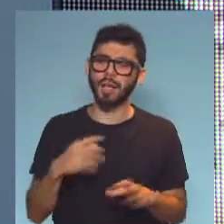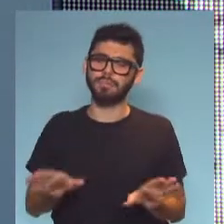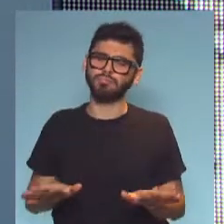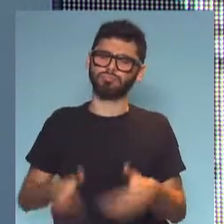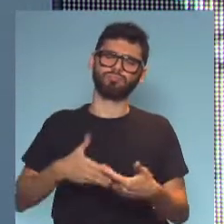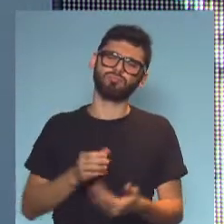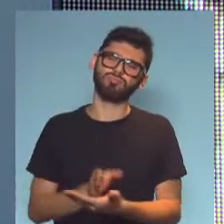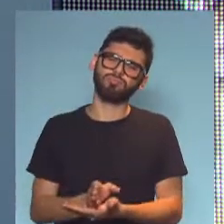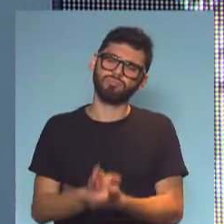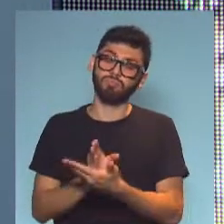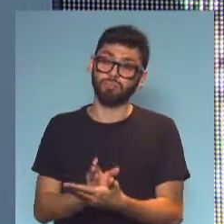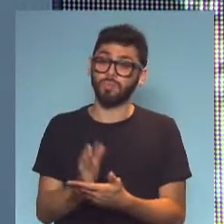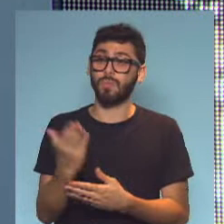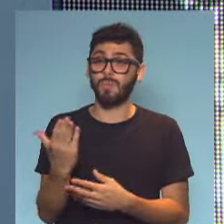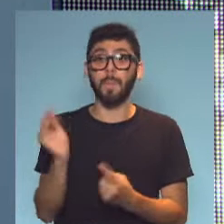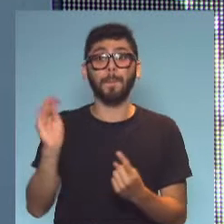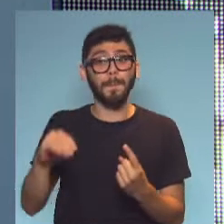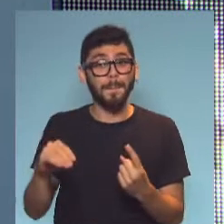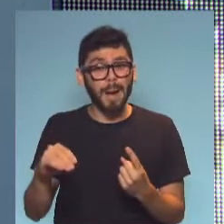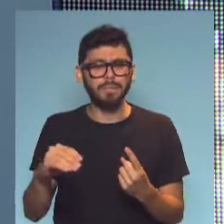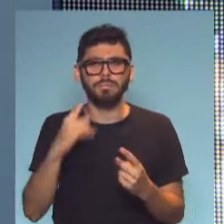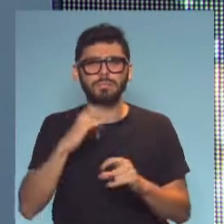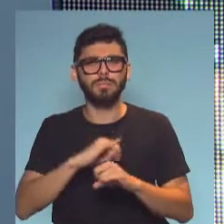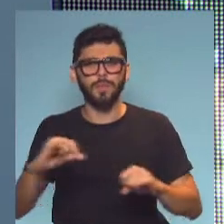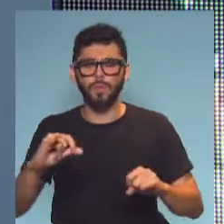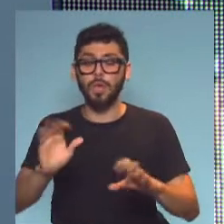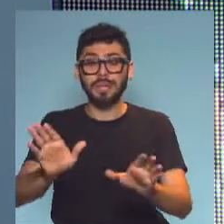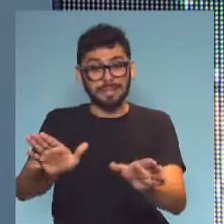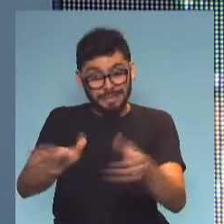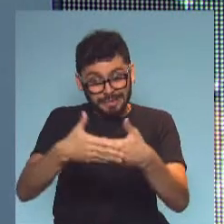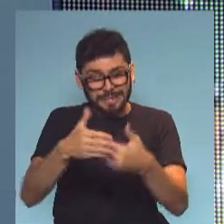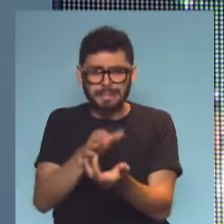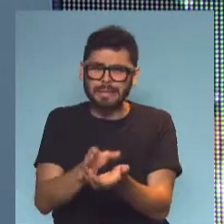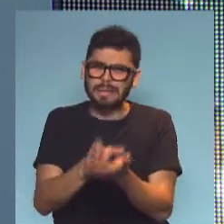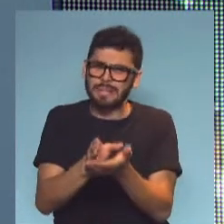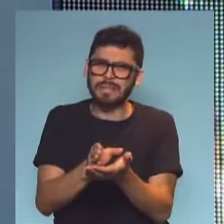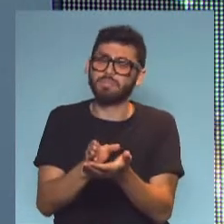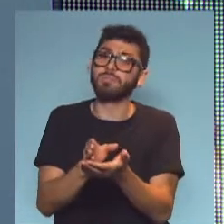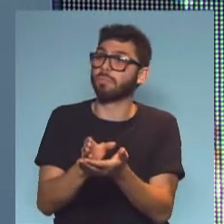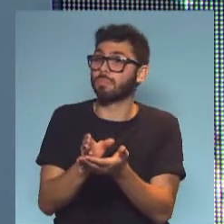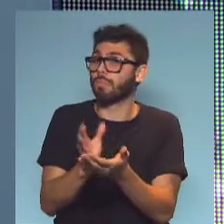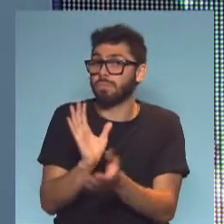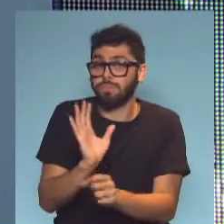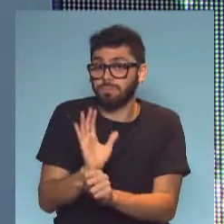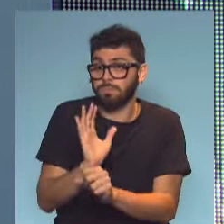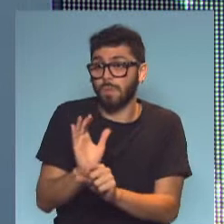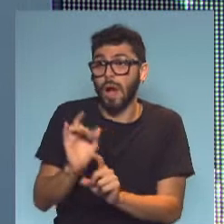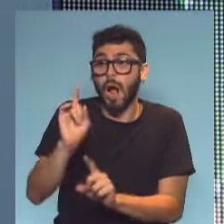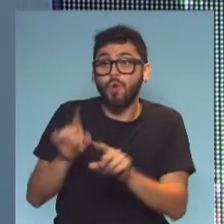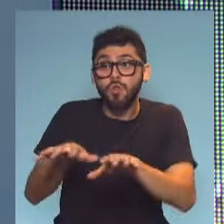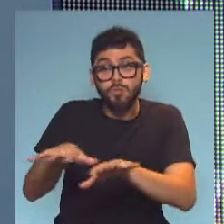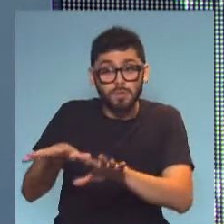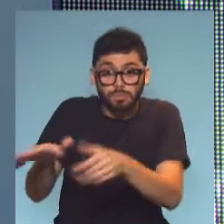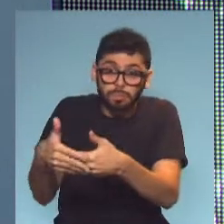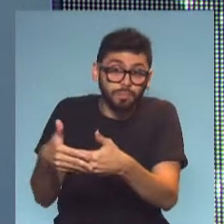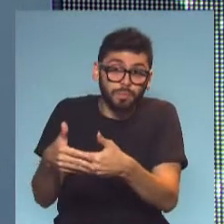estricto. Y al lado de eso, dijo que ese cierre estricto tendría que incluir actividades que por ahora no han sido tocadas, como por